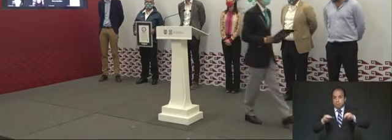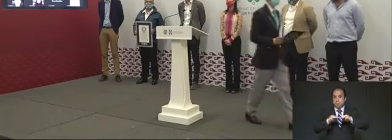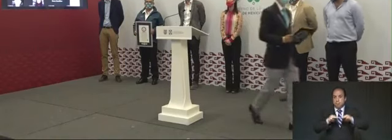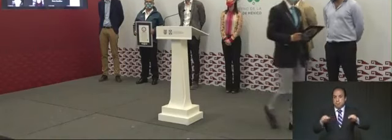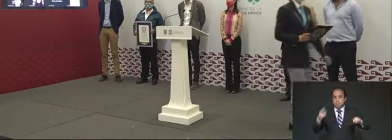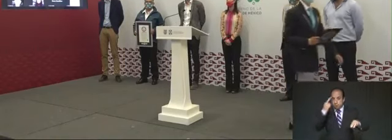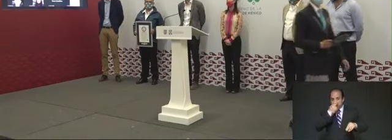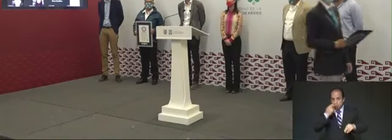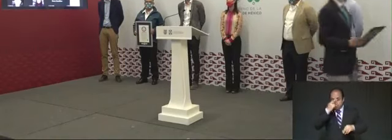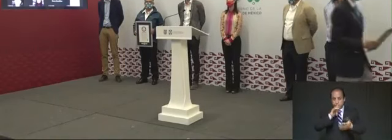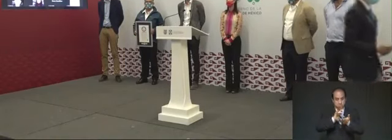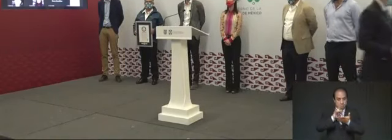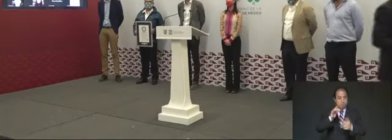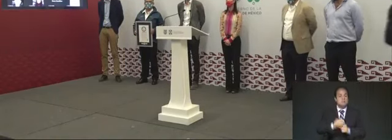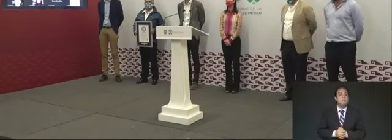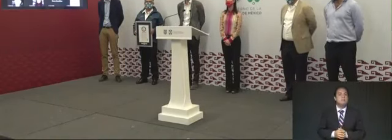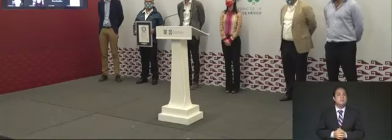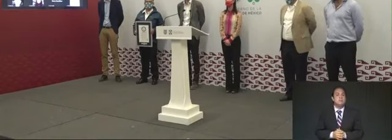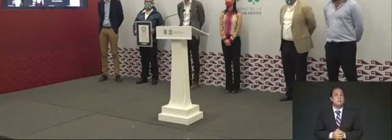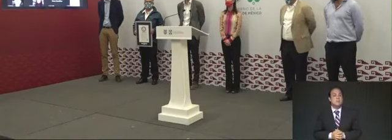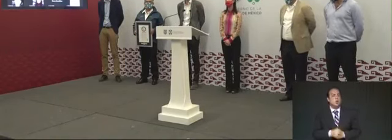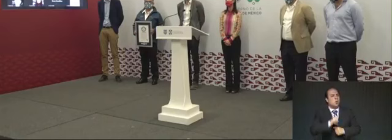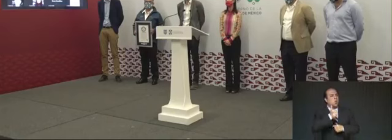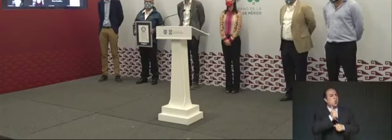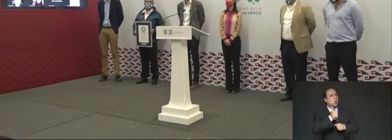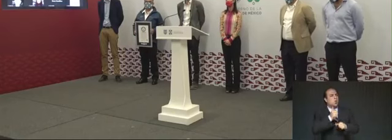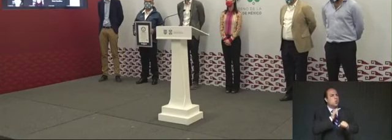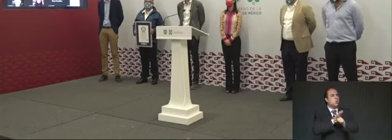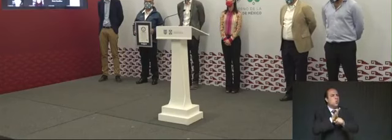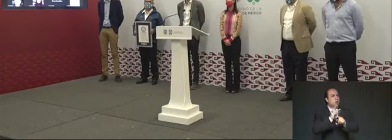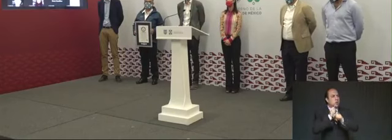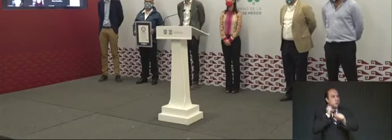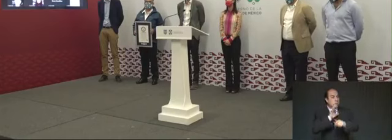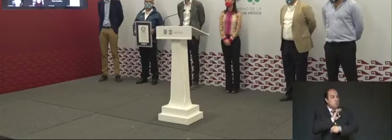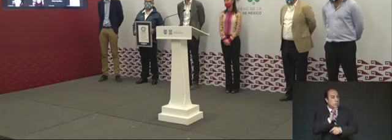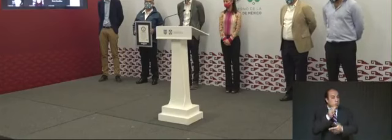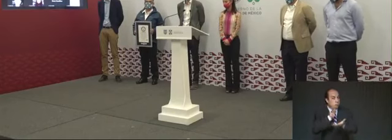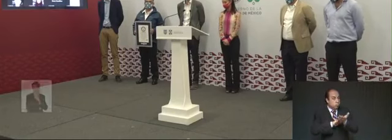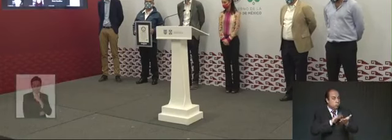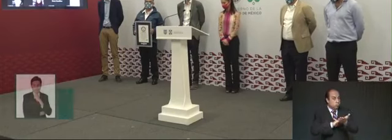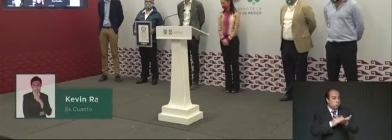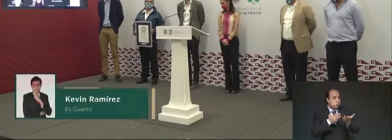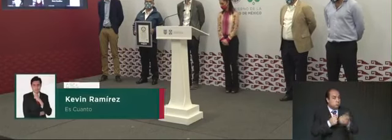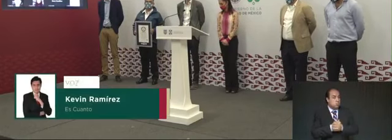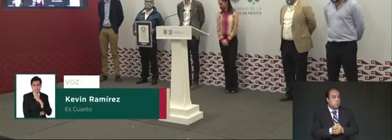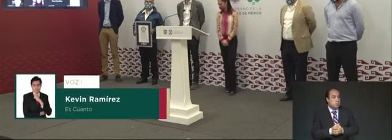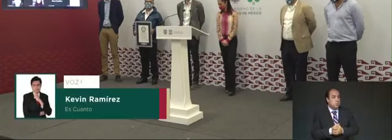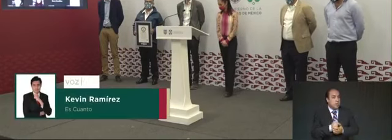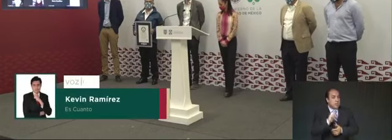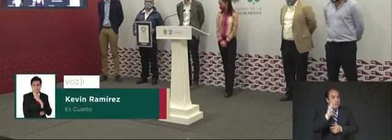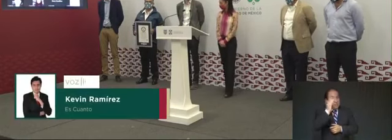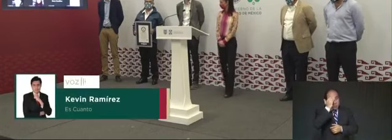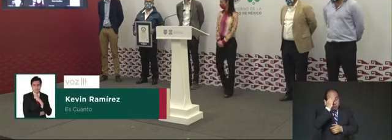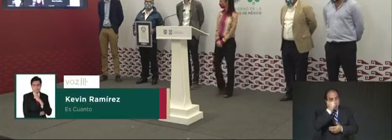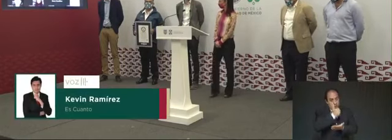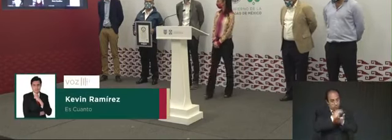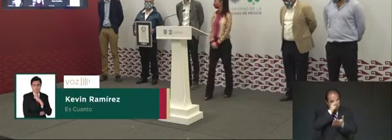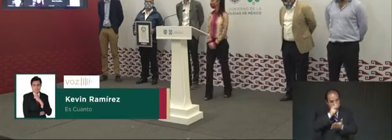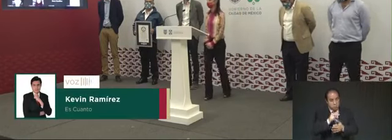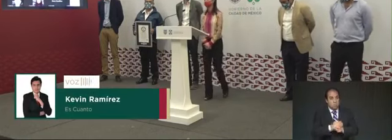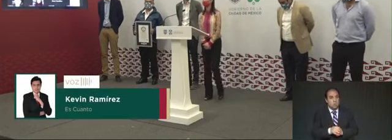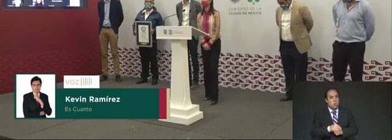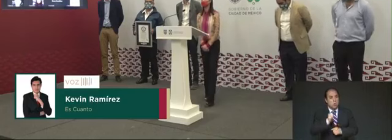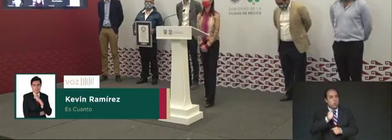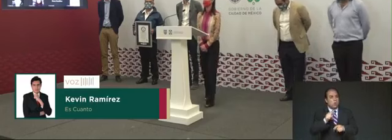Doctora, ¿qué otros transportes pueden meter solicitud para este reconocimiento de la Ciudad de México,